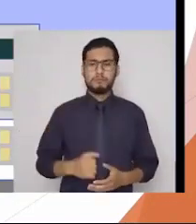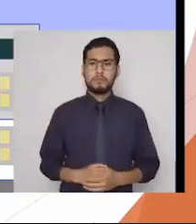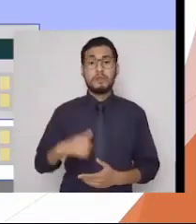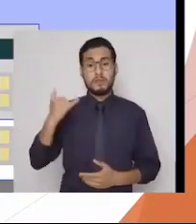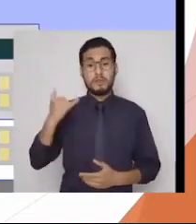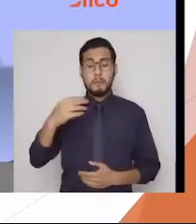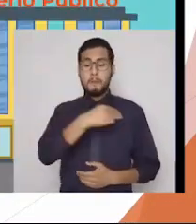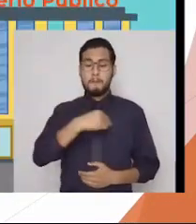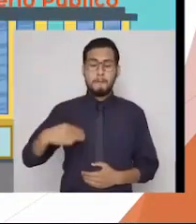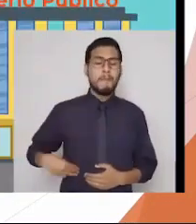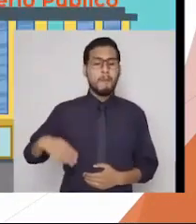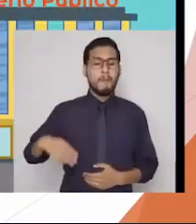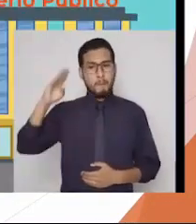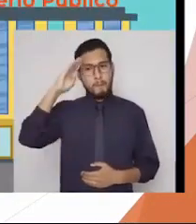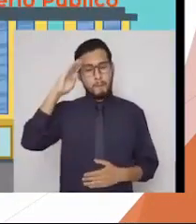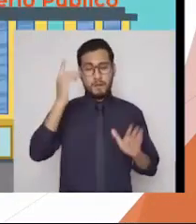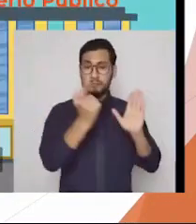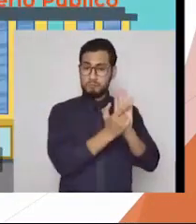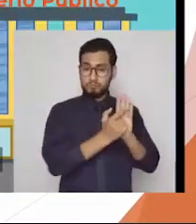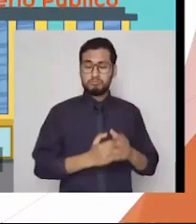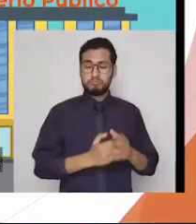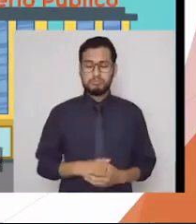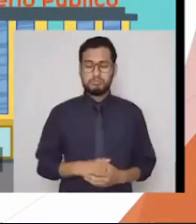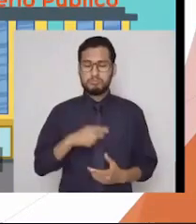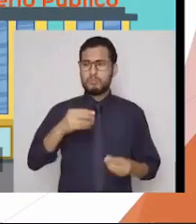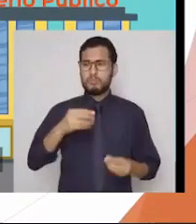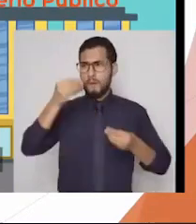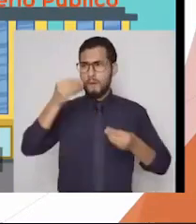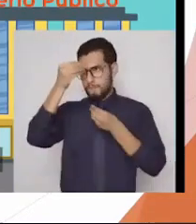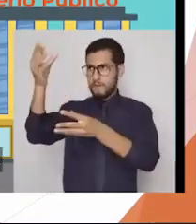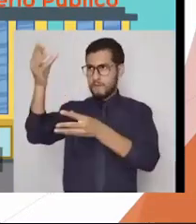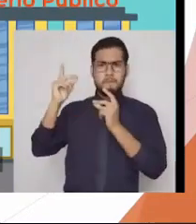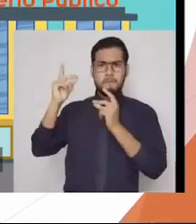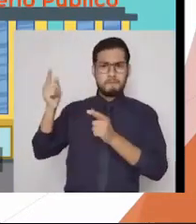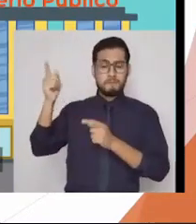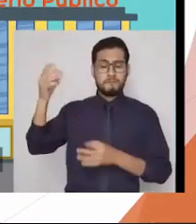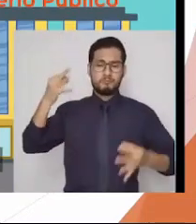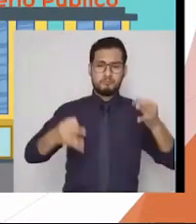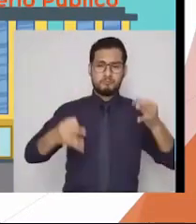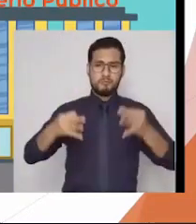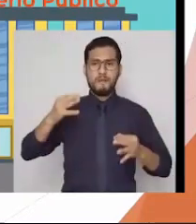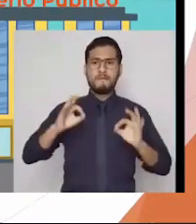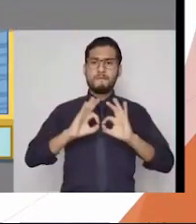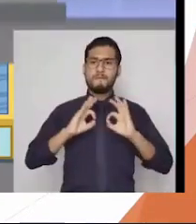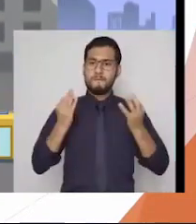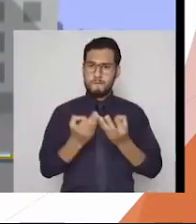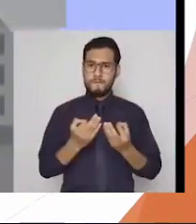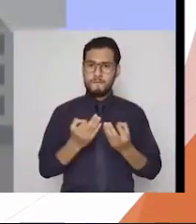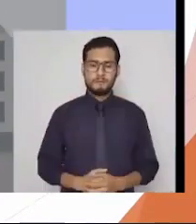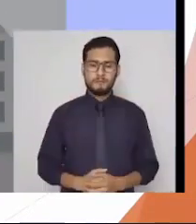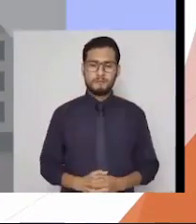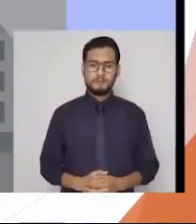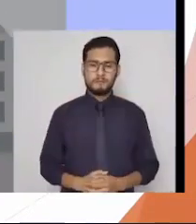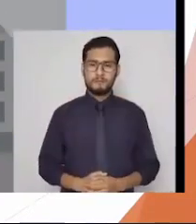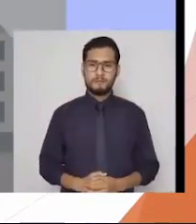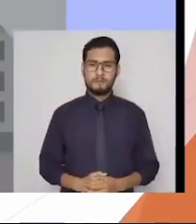del Perú y Ministerio Público, quienes deberán informar inmediatamente al juzgado de